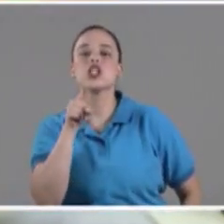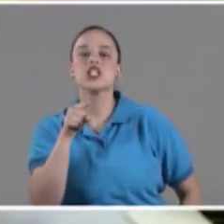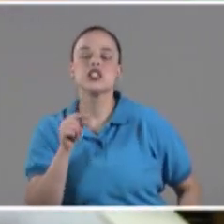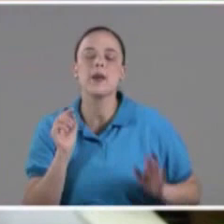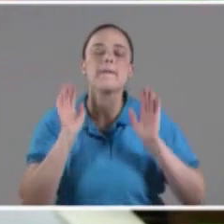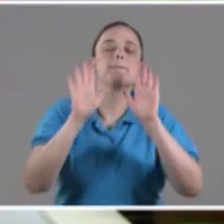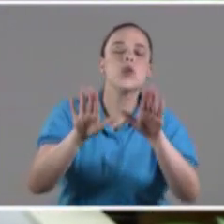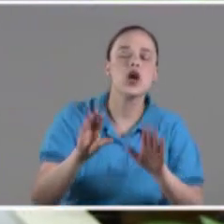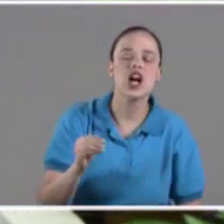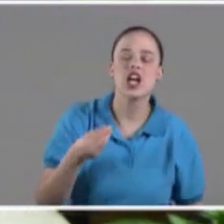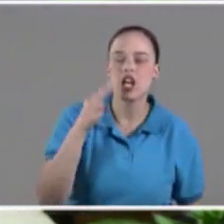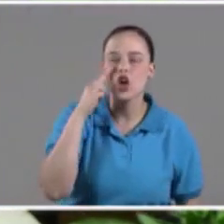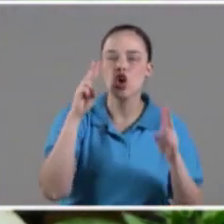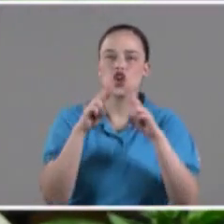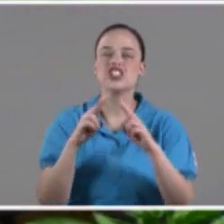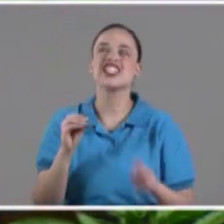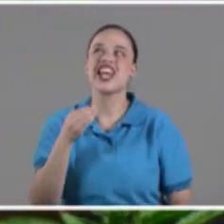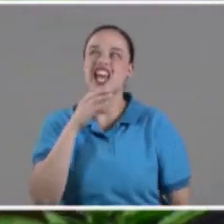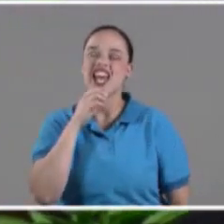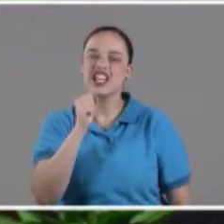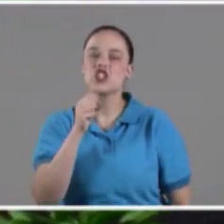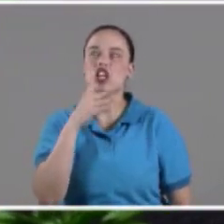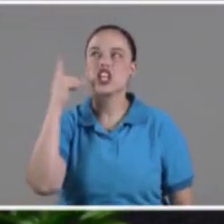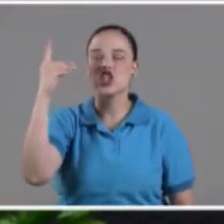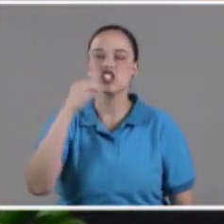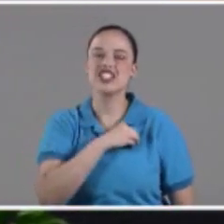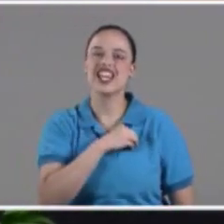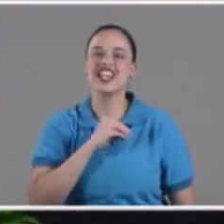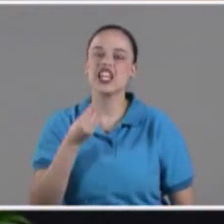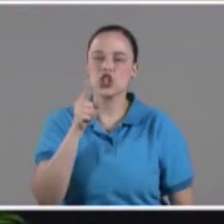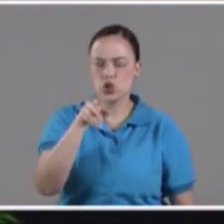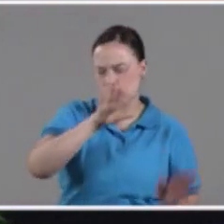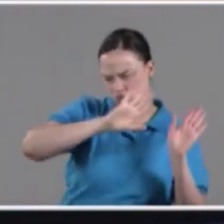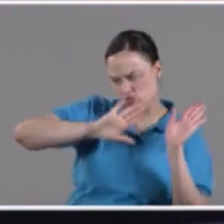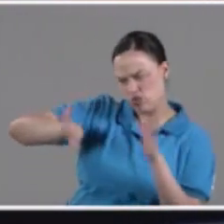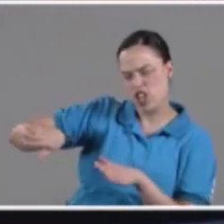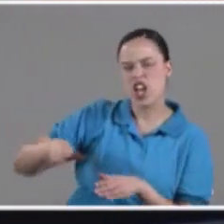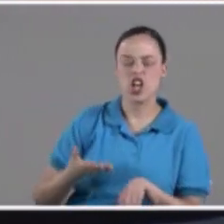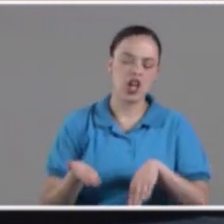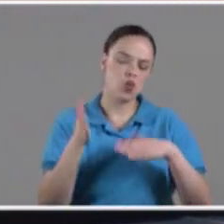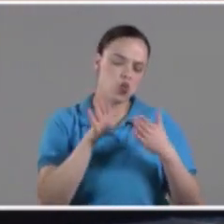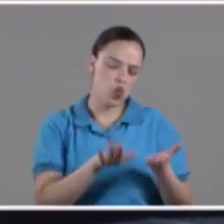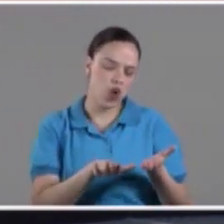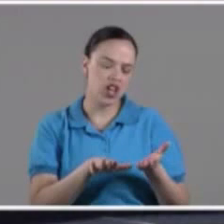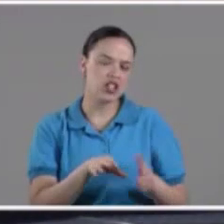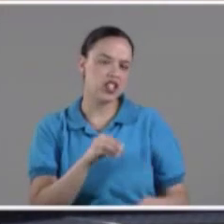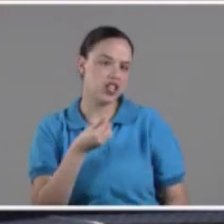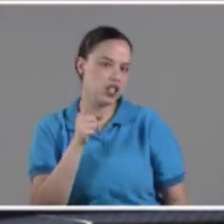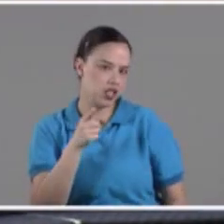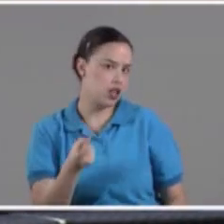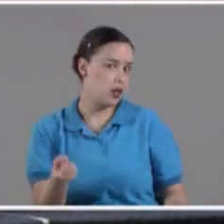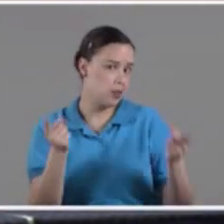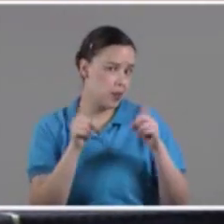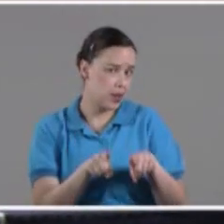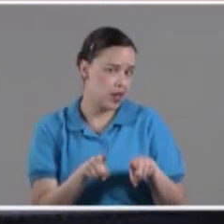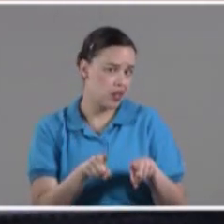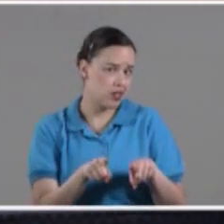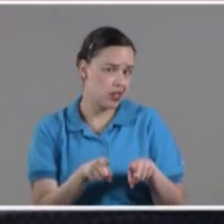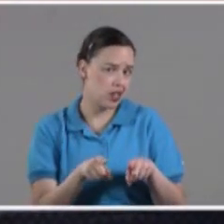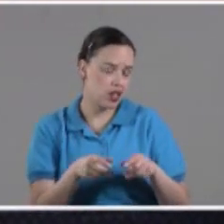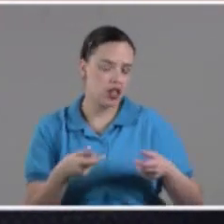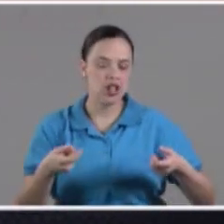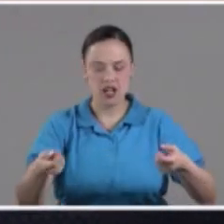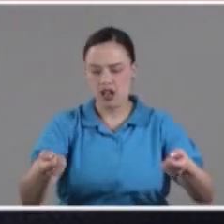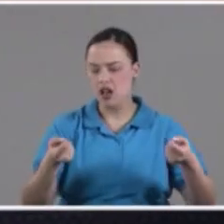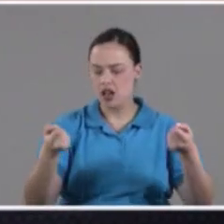empujando a que conozcas qué es lo que Dios quiere que te despojes a lo que mueras a que te pasen el Trío